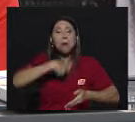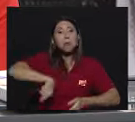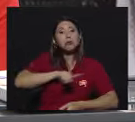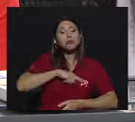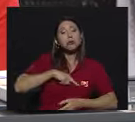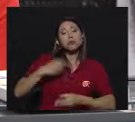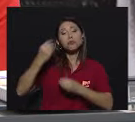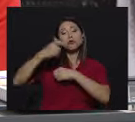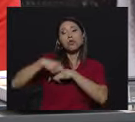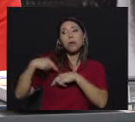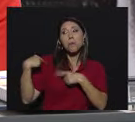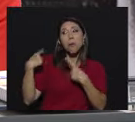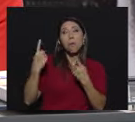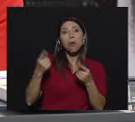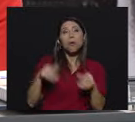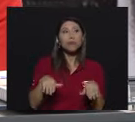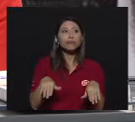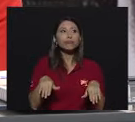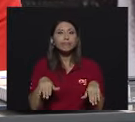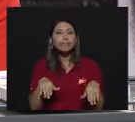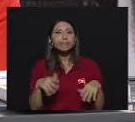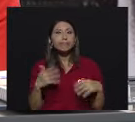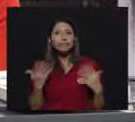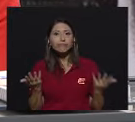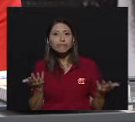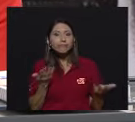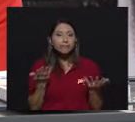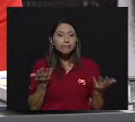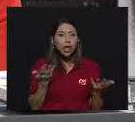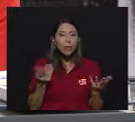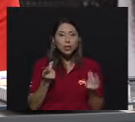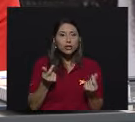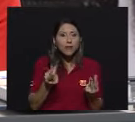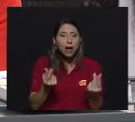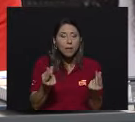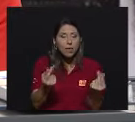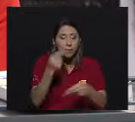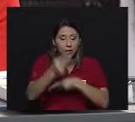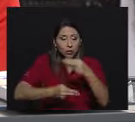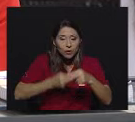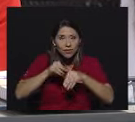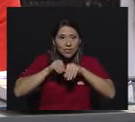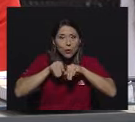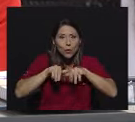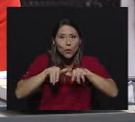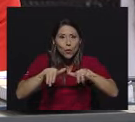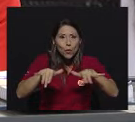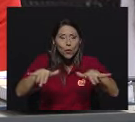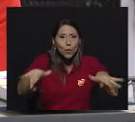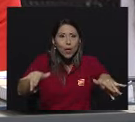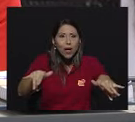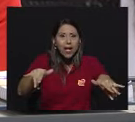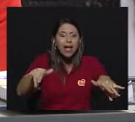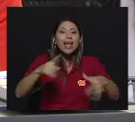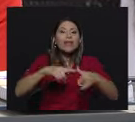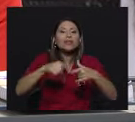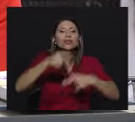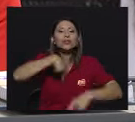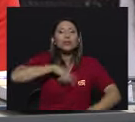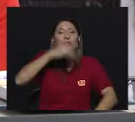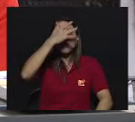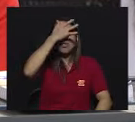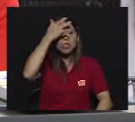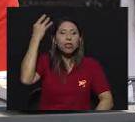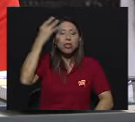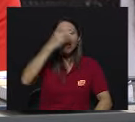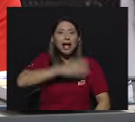tiempo sí, claro, nos dormimos en los laureles, ¿verdad? Como rápidamente nos acercamos a la universalización de la primaria en el siglo pasado, de